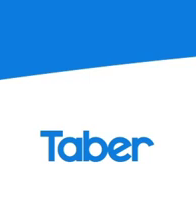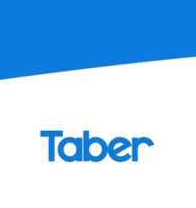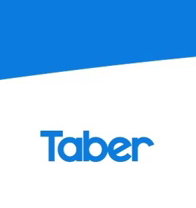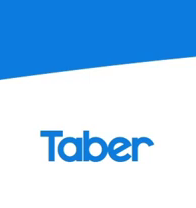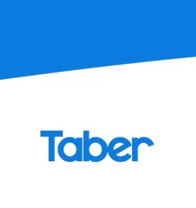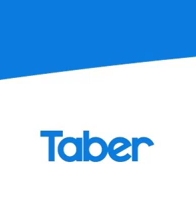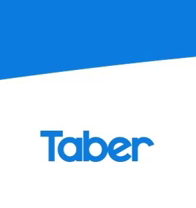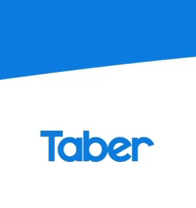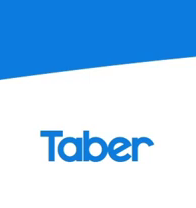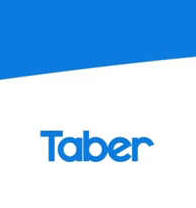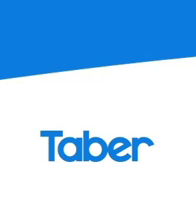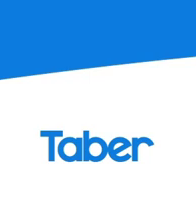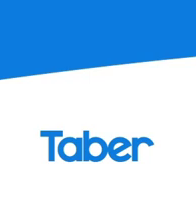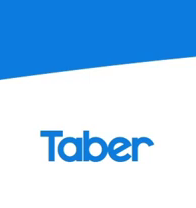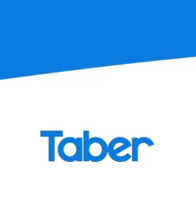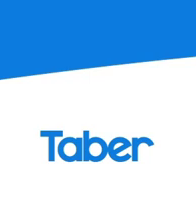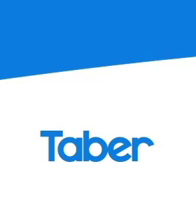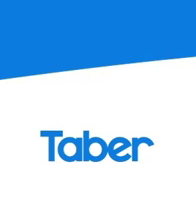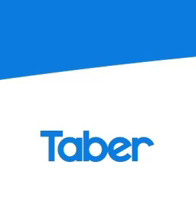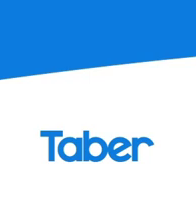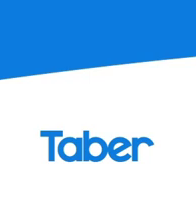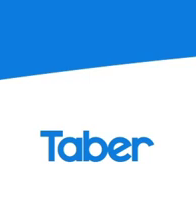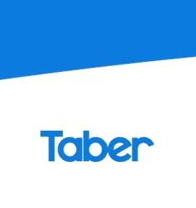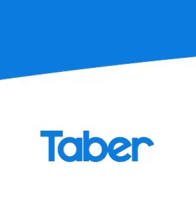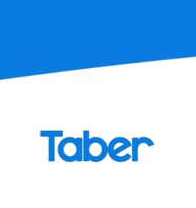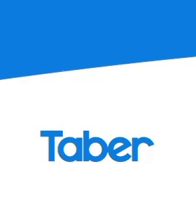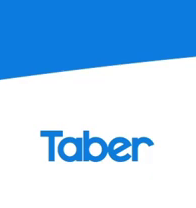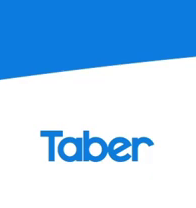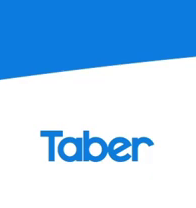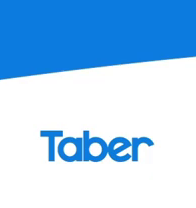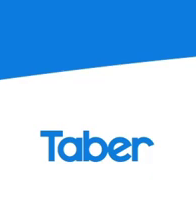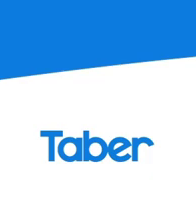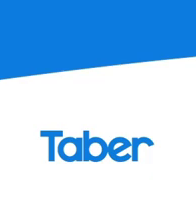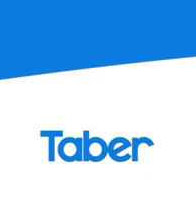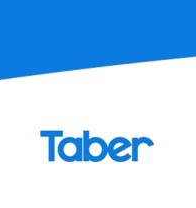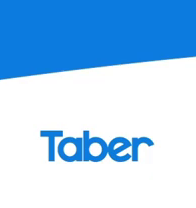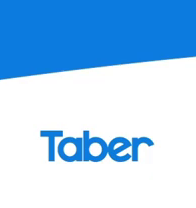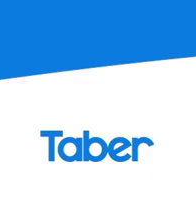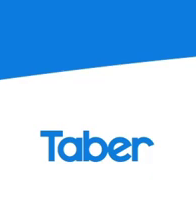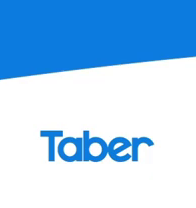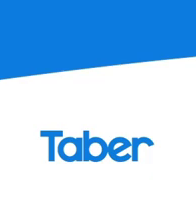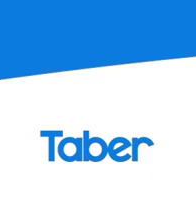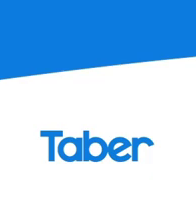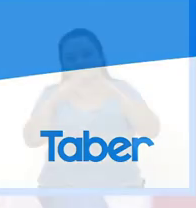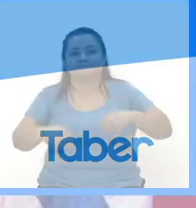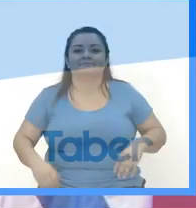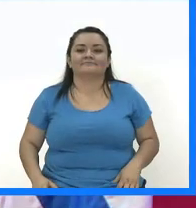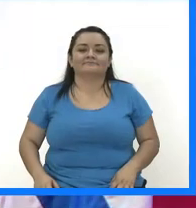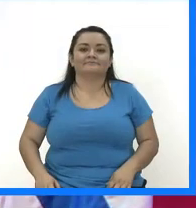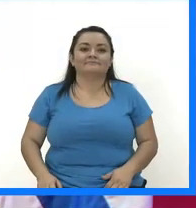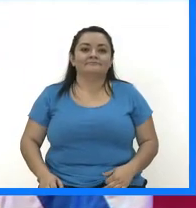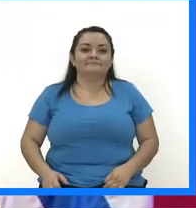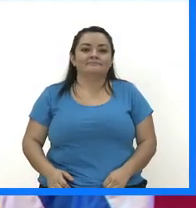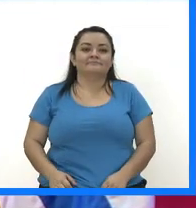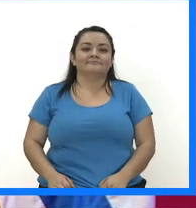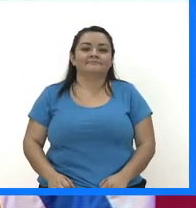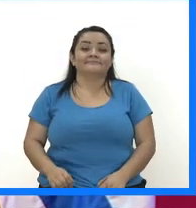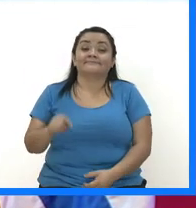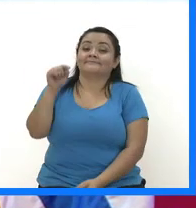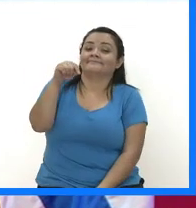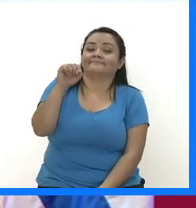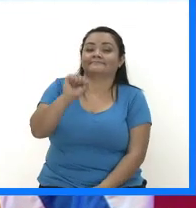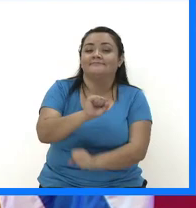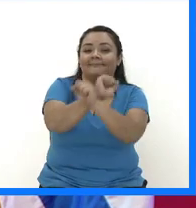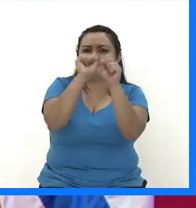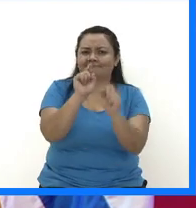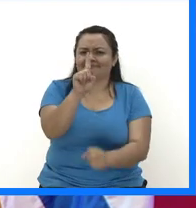entonces le dijo el que tiene oídos para oír que dice oiga la pregunta de